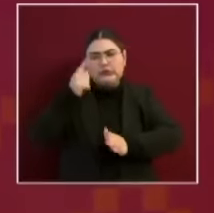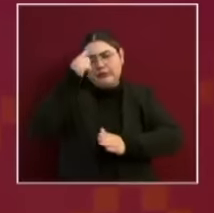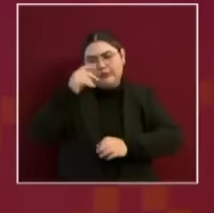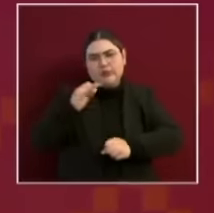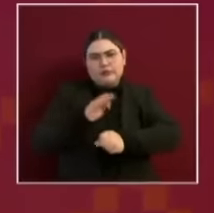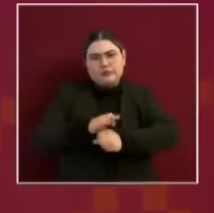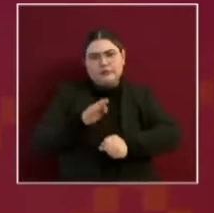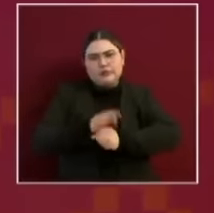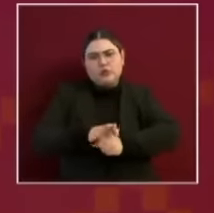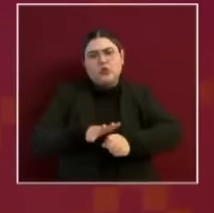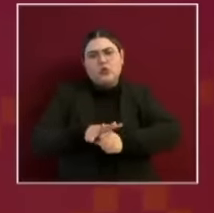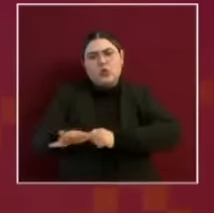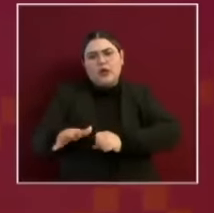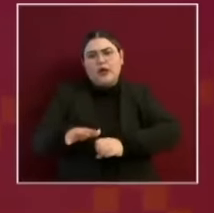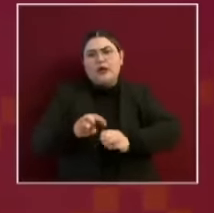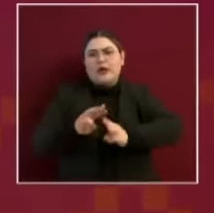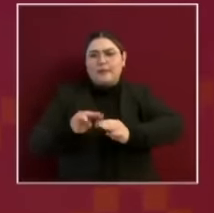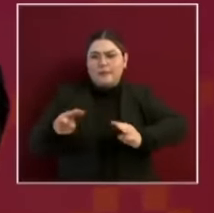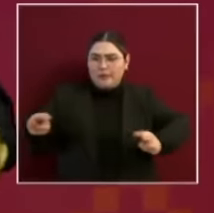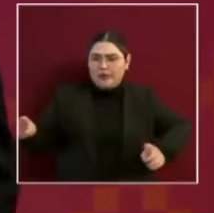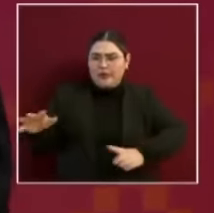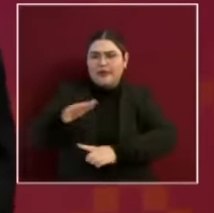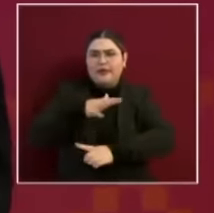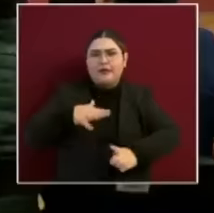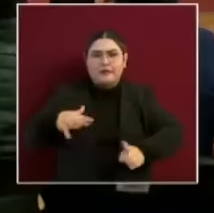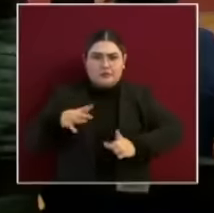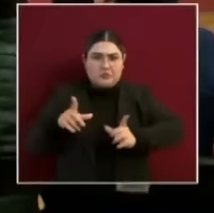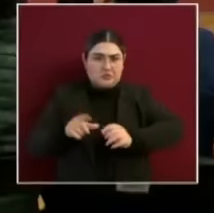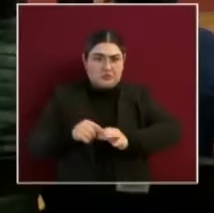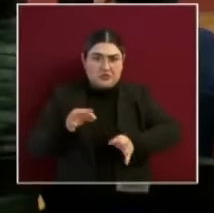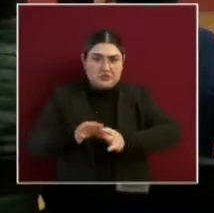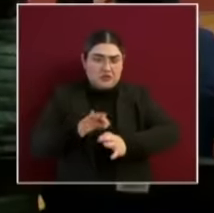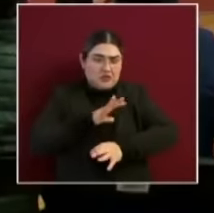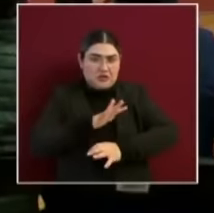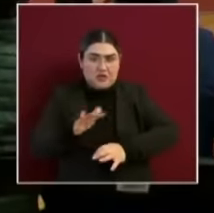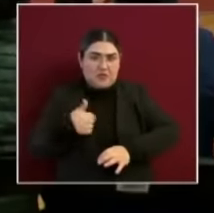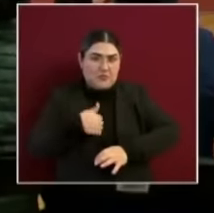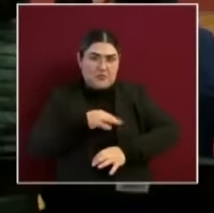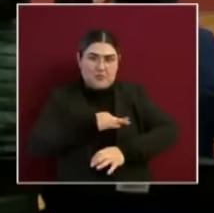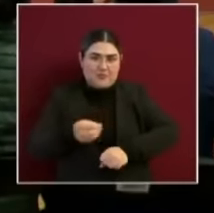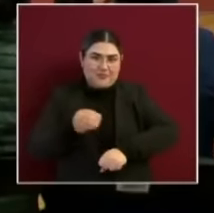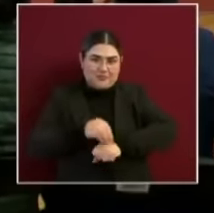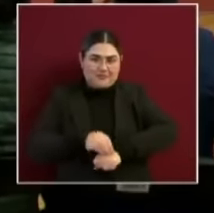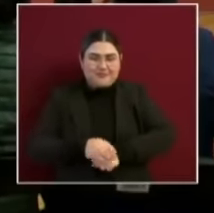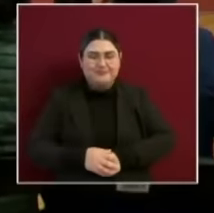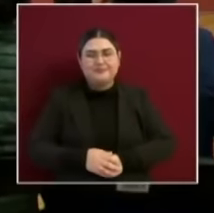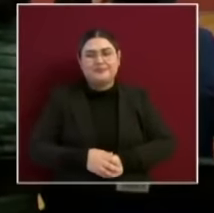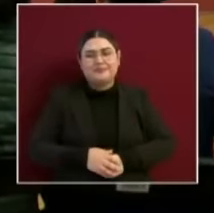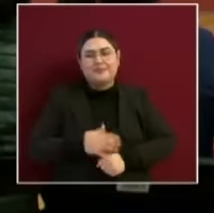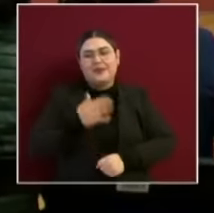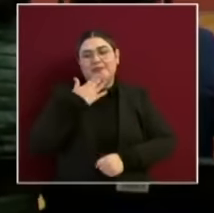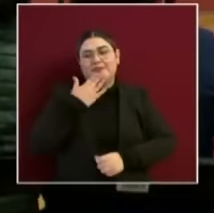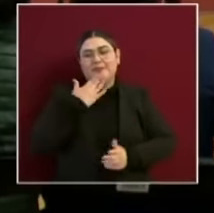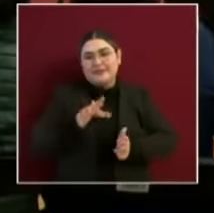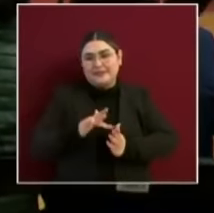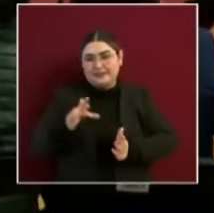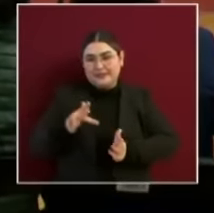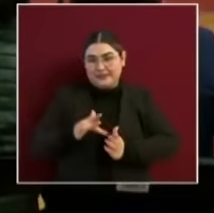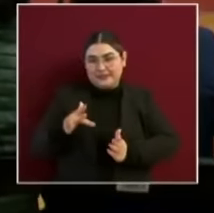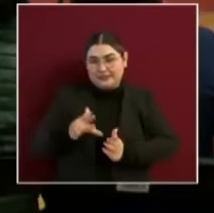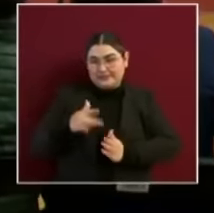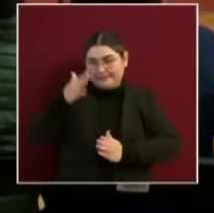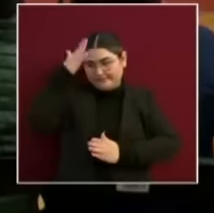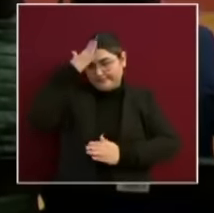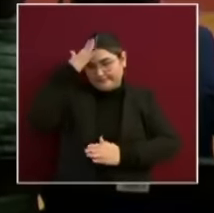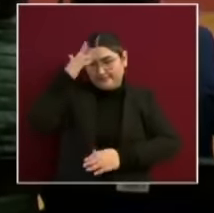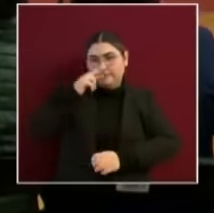ambiente marino. En términos generales, es lo que podría aportar, señor gobernador. Muy bien. Gracias, estimado capitán. Le apreciamos